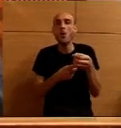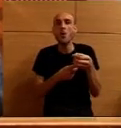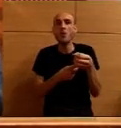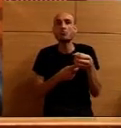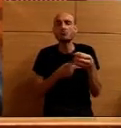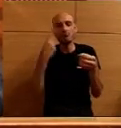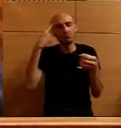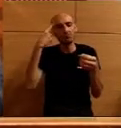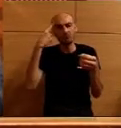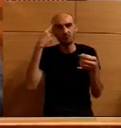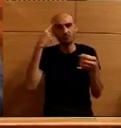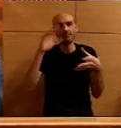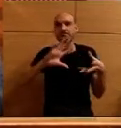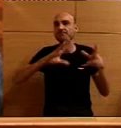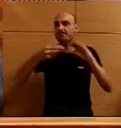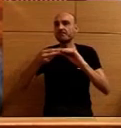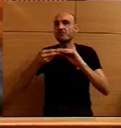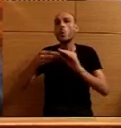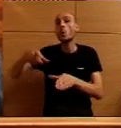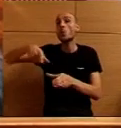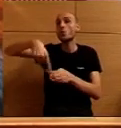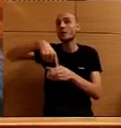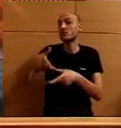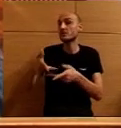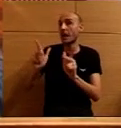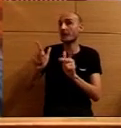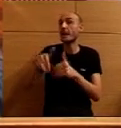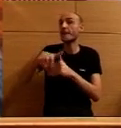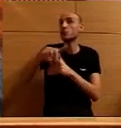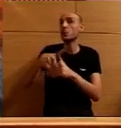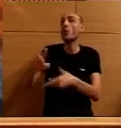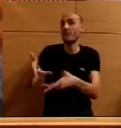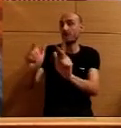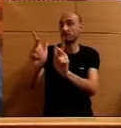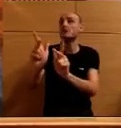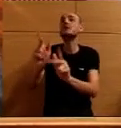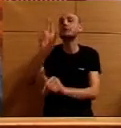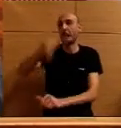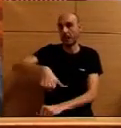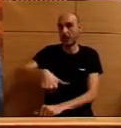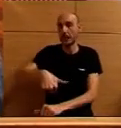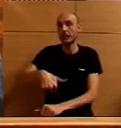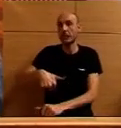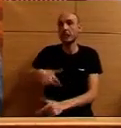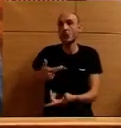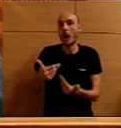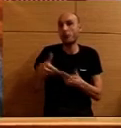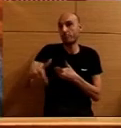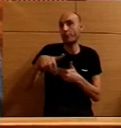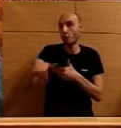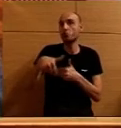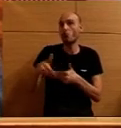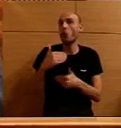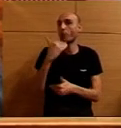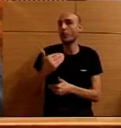adecuado ajustarlo a los puestos que ya estaban vacantes y en los que se quedarán en breve, además, que no solamente son estos, sino que en breve se quedarán otros,